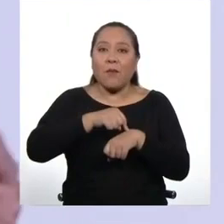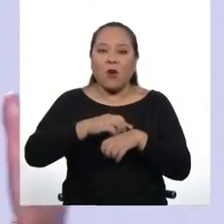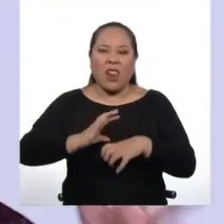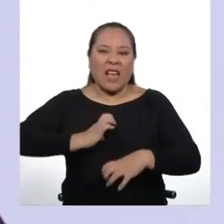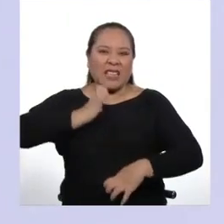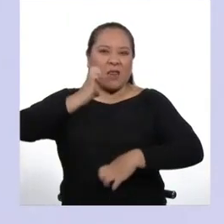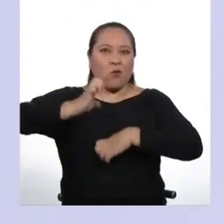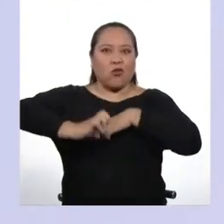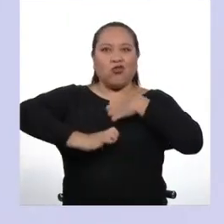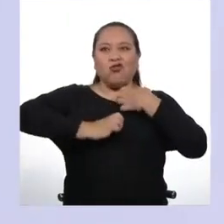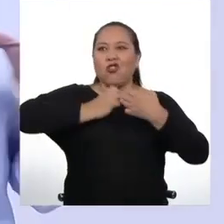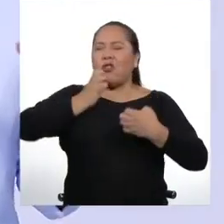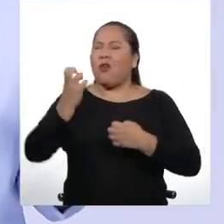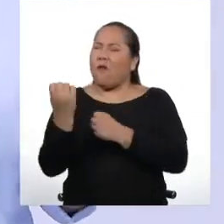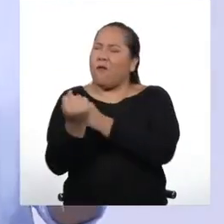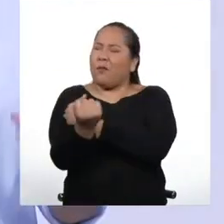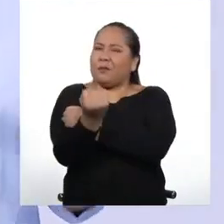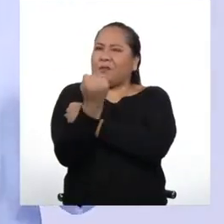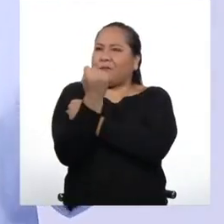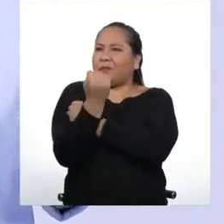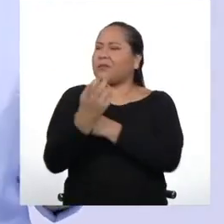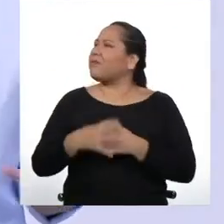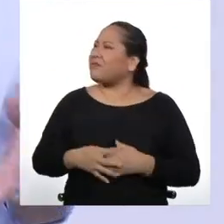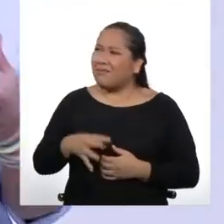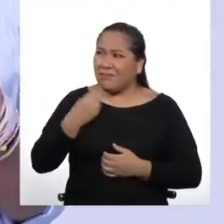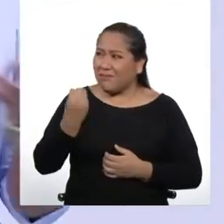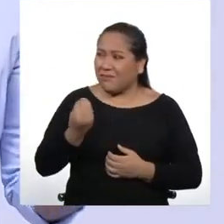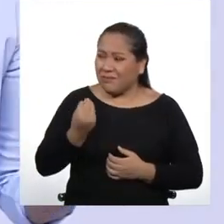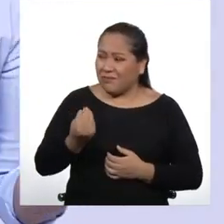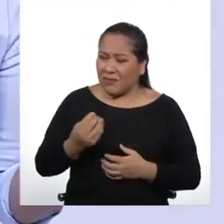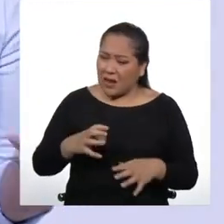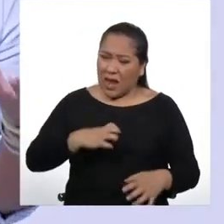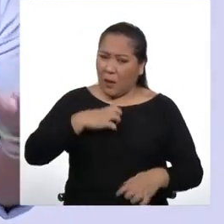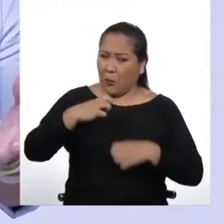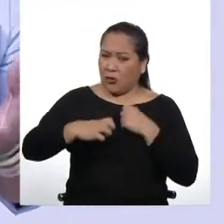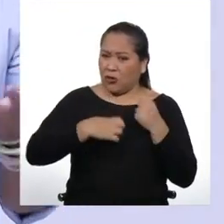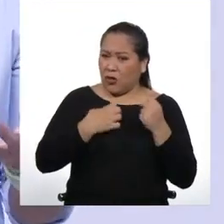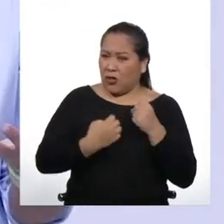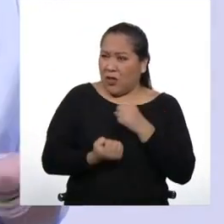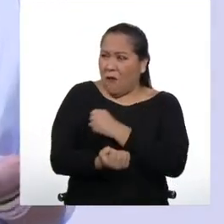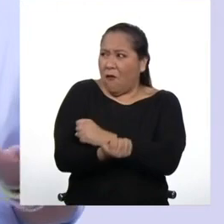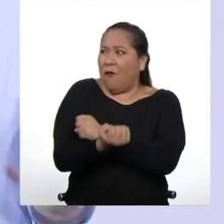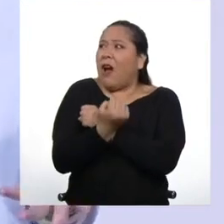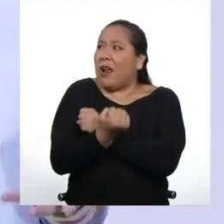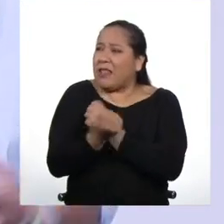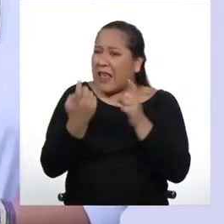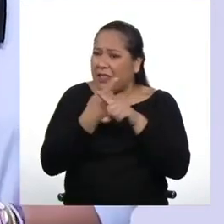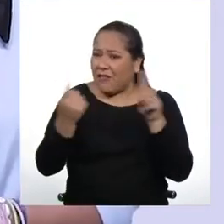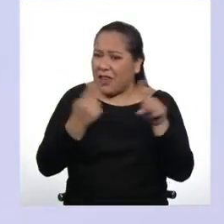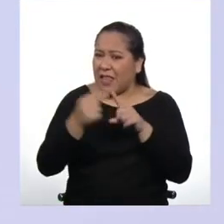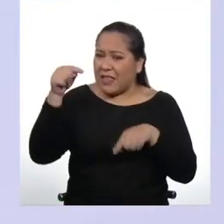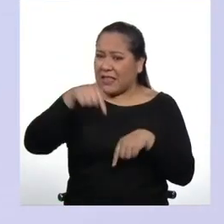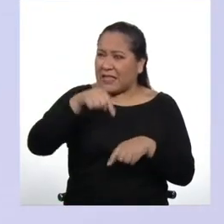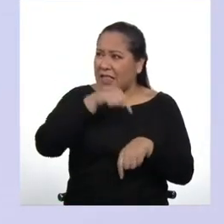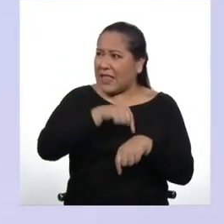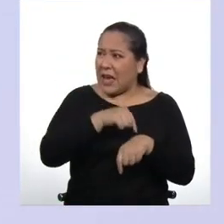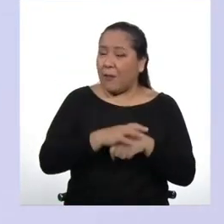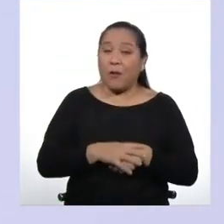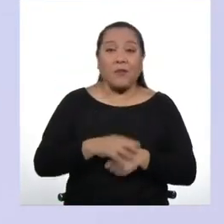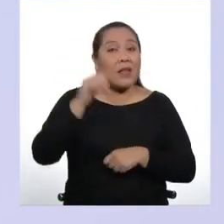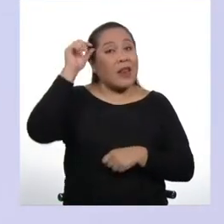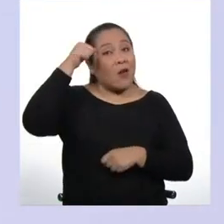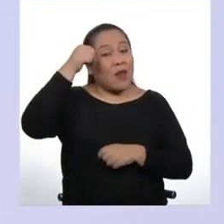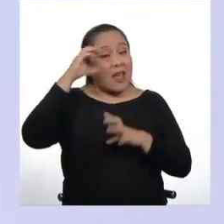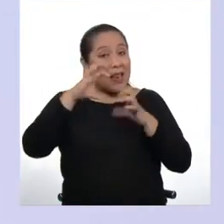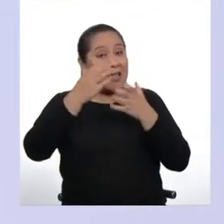con mucha más intensidad. Pero ¿por qué ocurre esto de vivir las emociones un poco diferente durante la pubertad, profe? ¿Recuerdas que en la